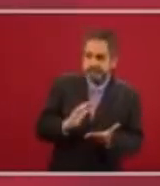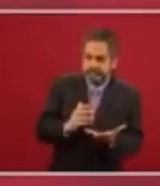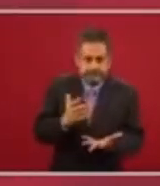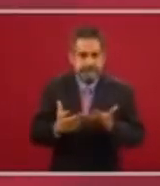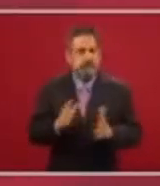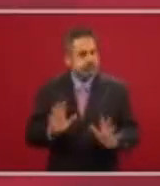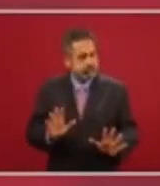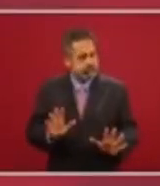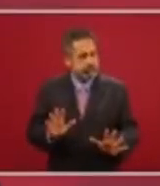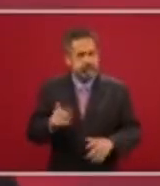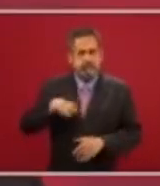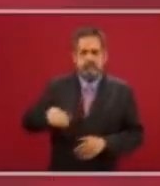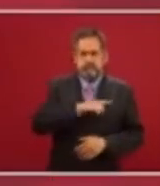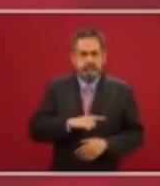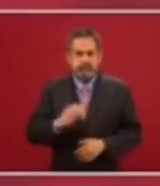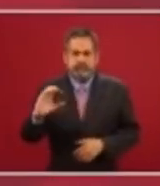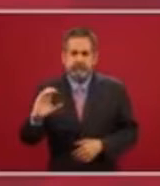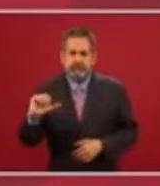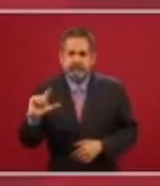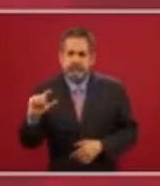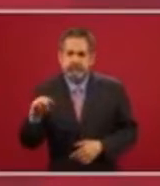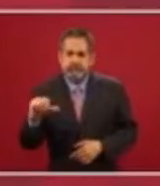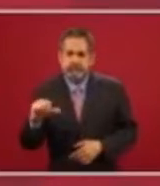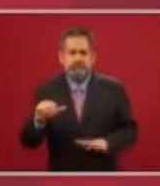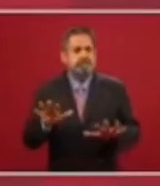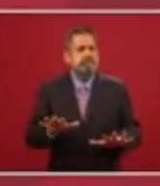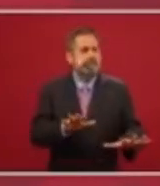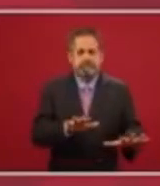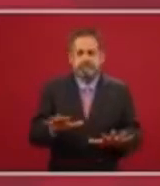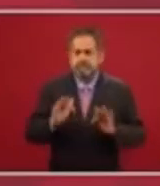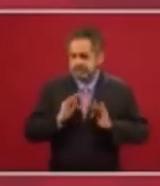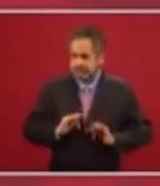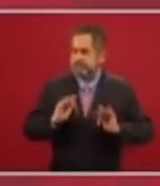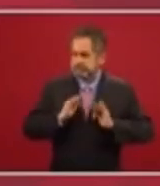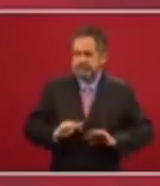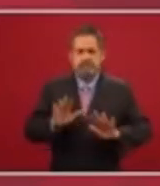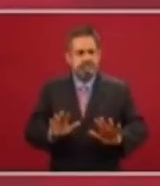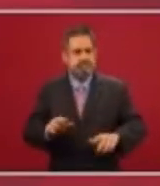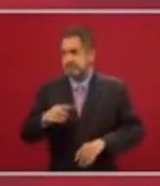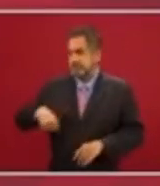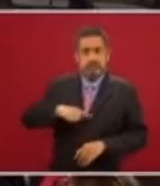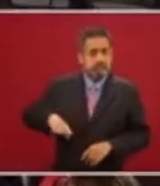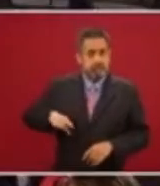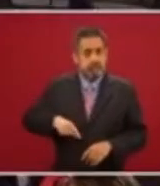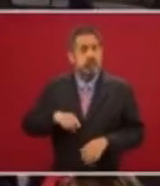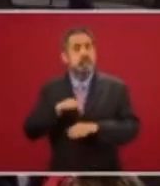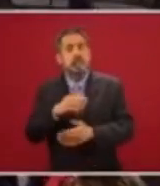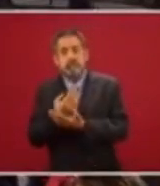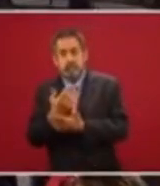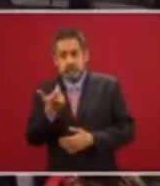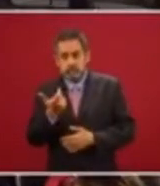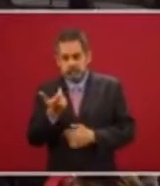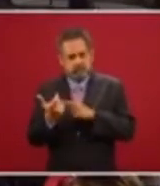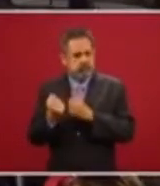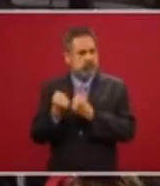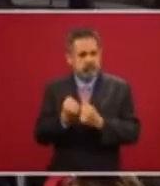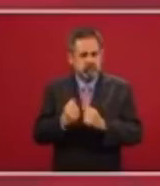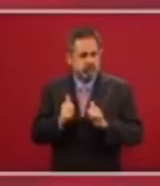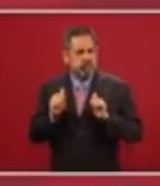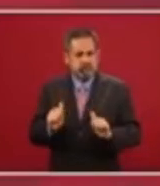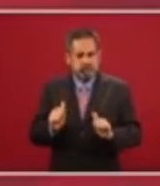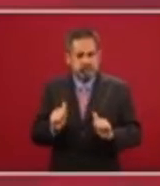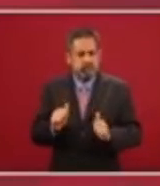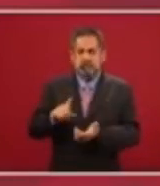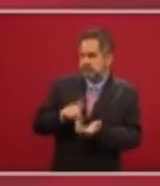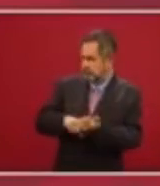tengamos calma, que estemos tranquilos, nuestra economía está fuerte,